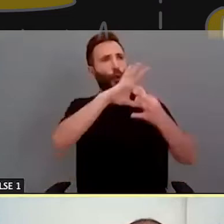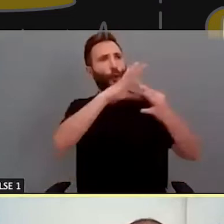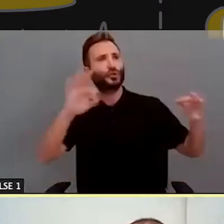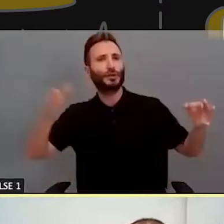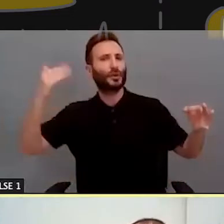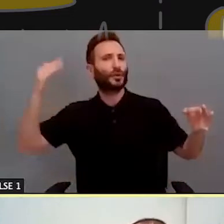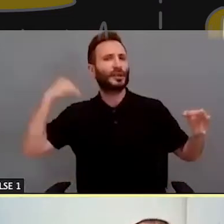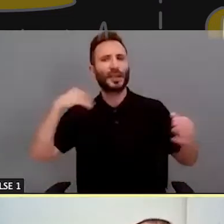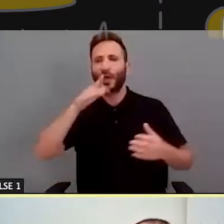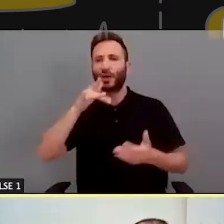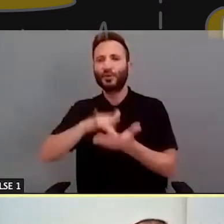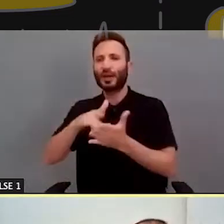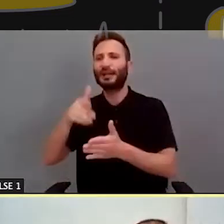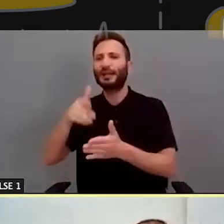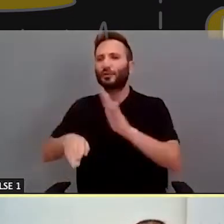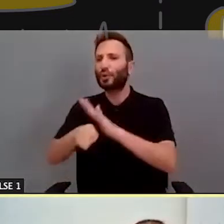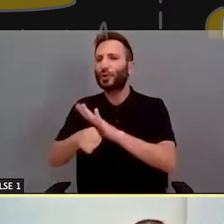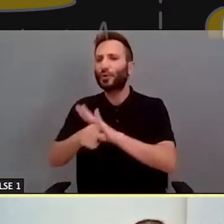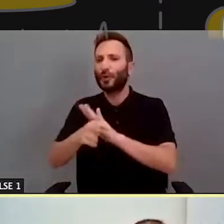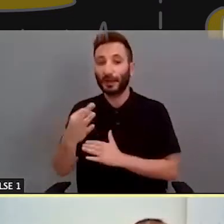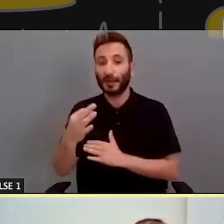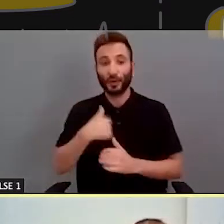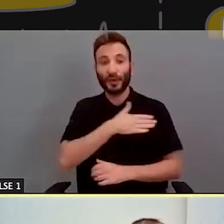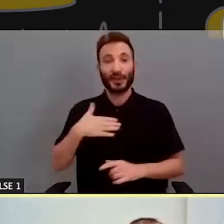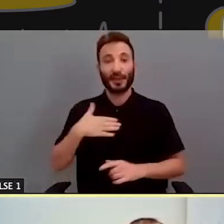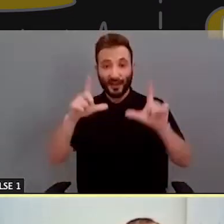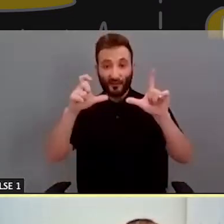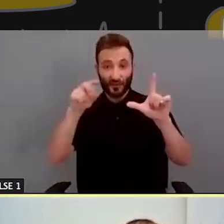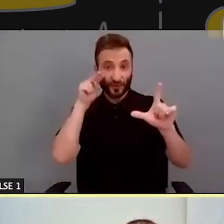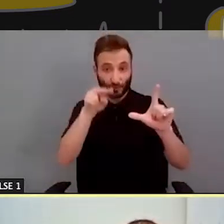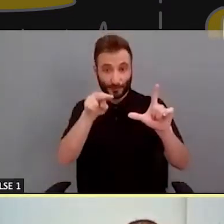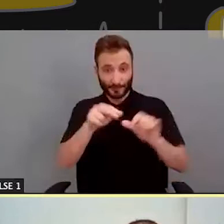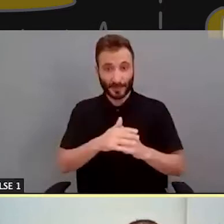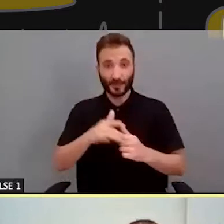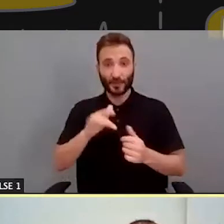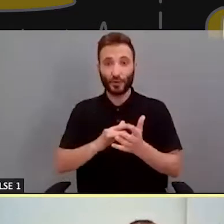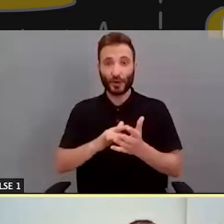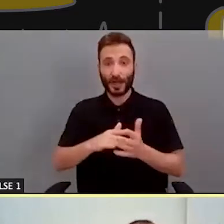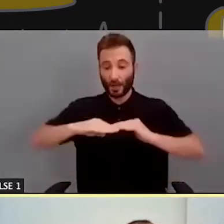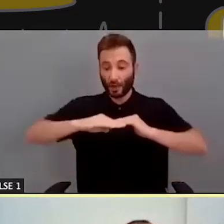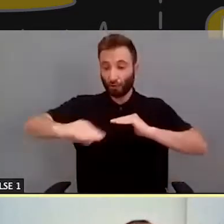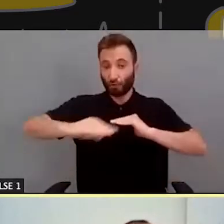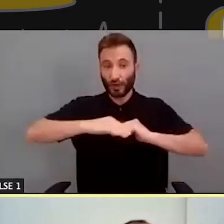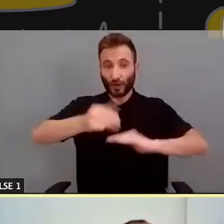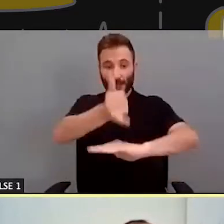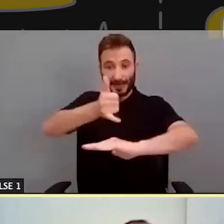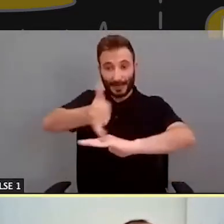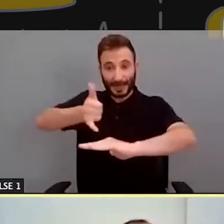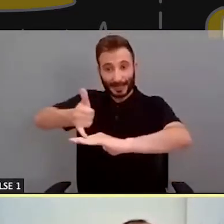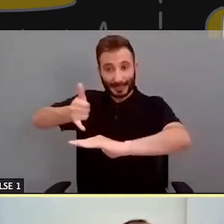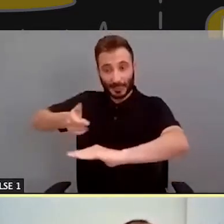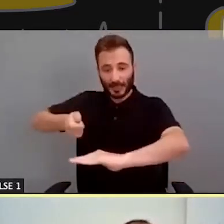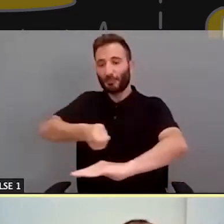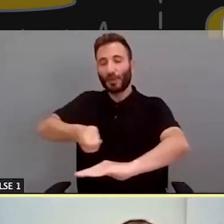Pues me gusta enseñar estas imágenes, ¿no?, de un encaminador, ¿no?, que es una cosa pequeña, una cosa humilde,